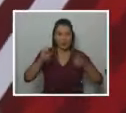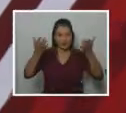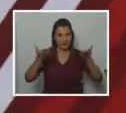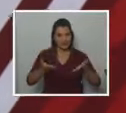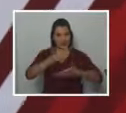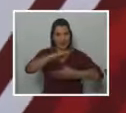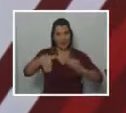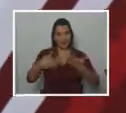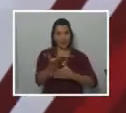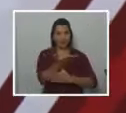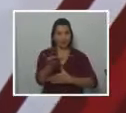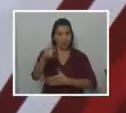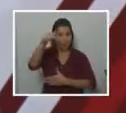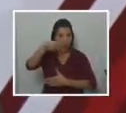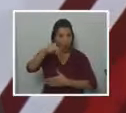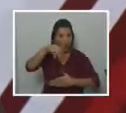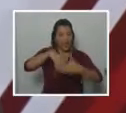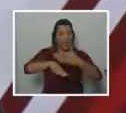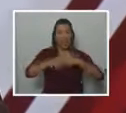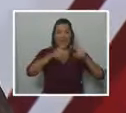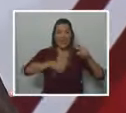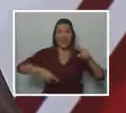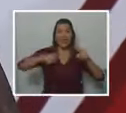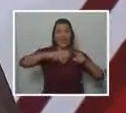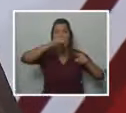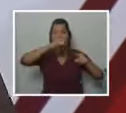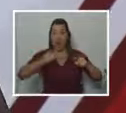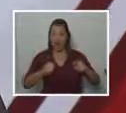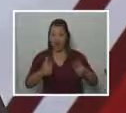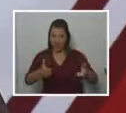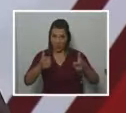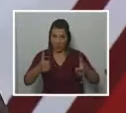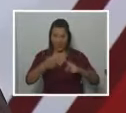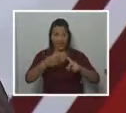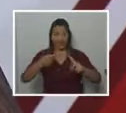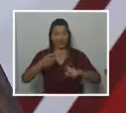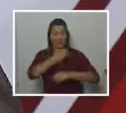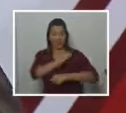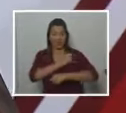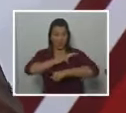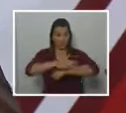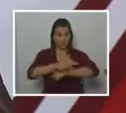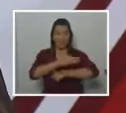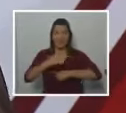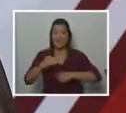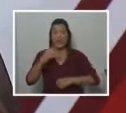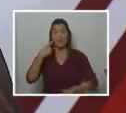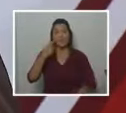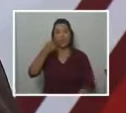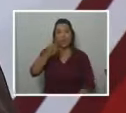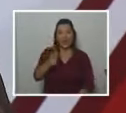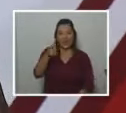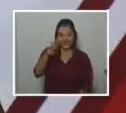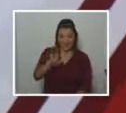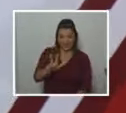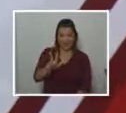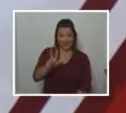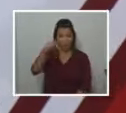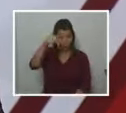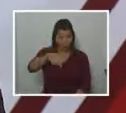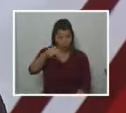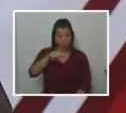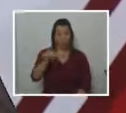día de hoy acá en La Rueda de la Fortuna, desde el auditorio de la Junta de Protección Social y por Canal 13 el día de hoy, como